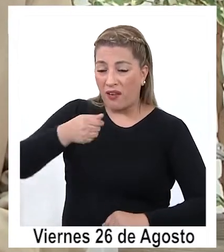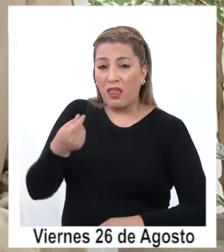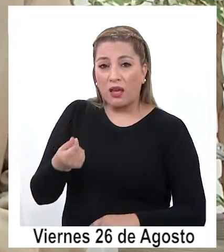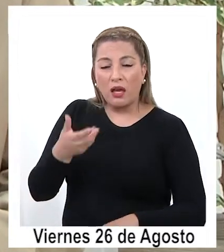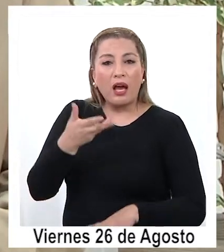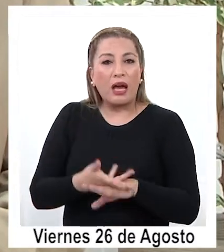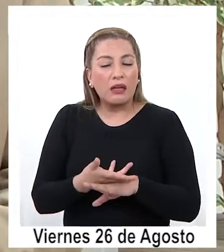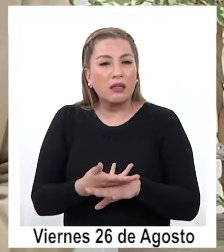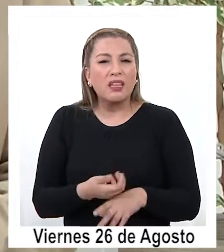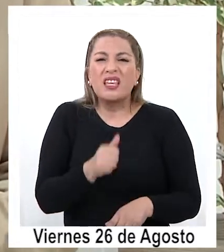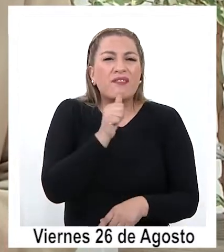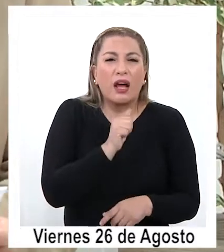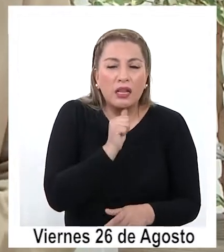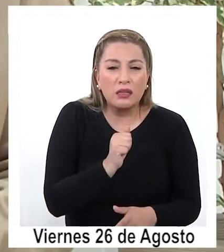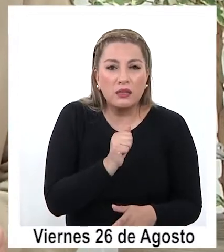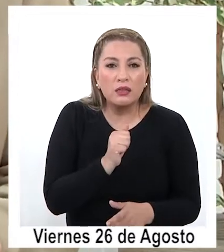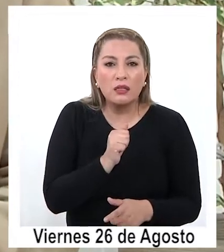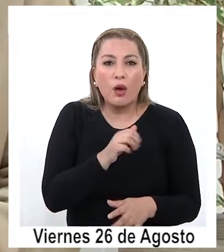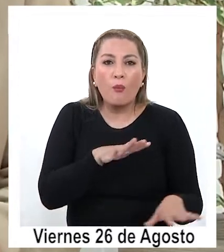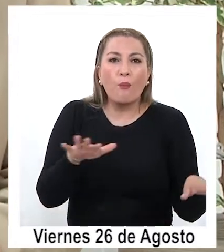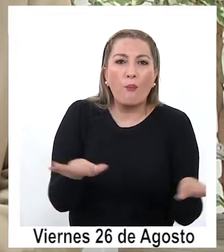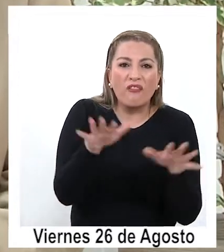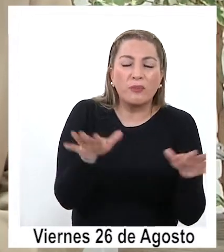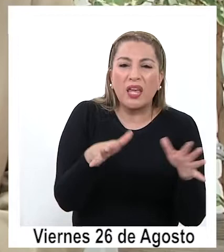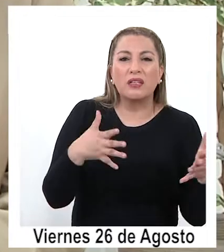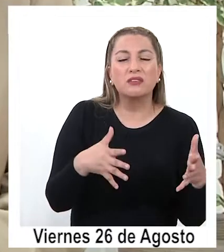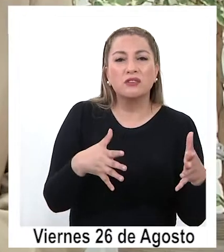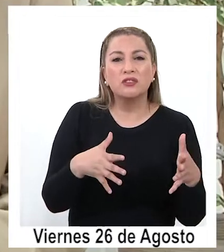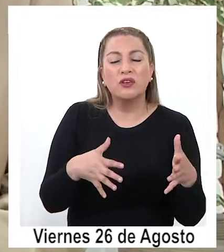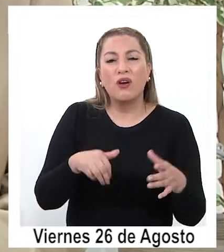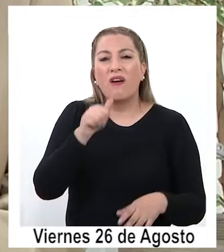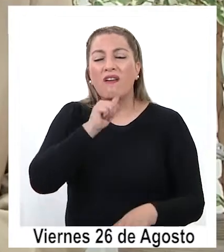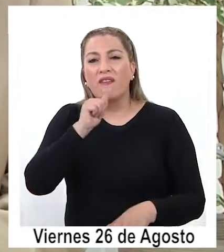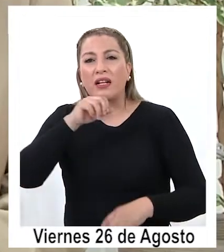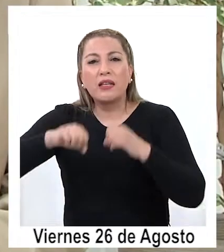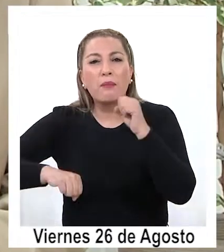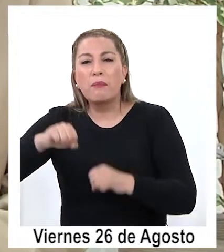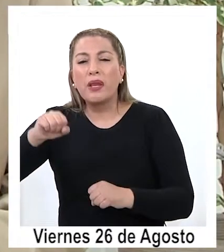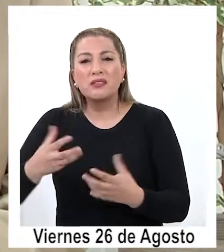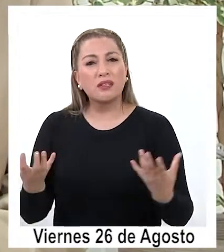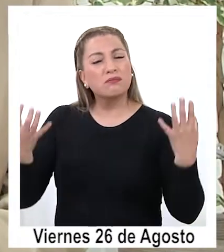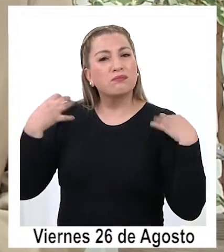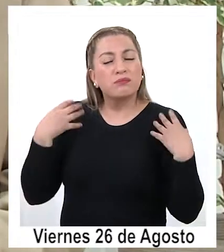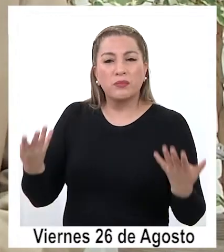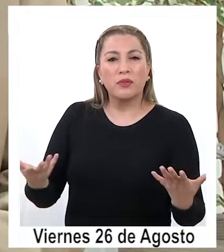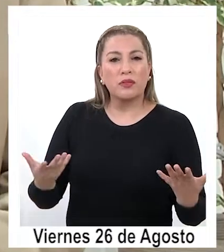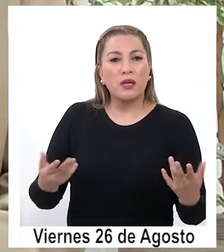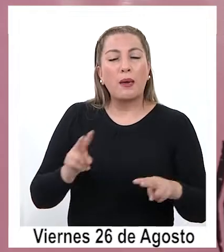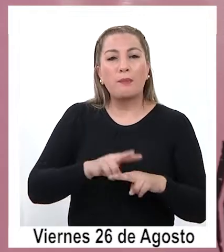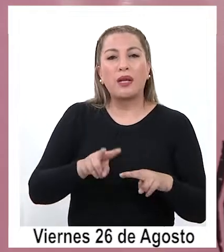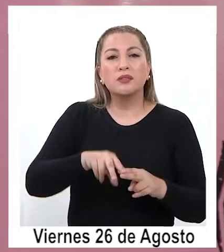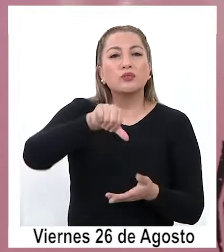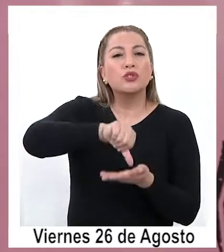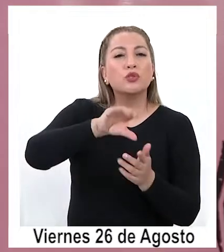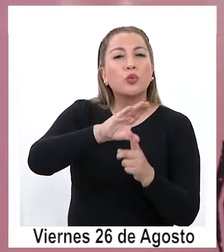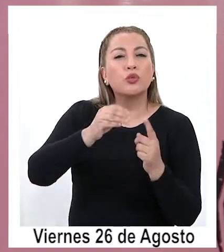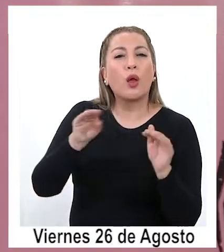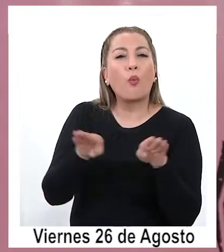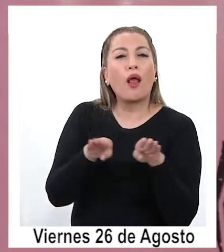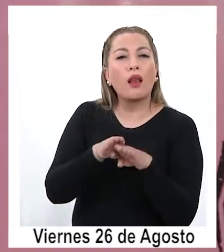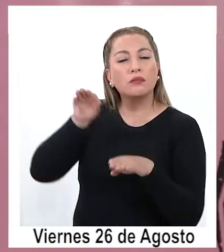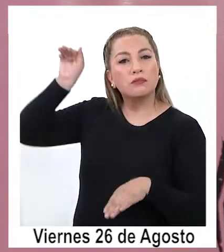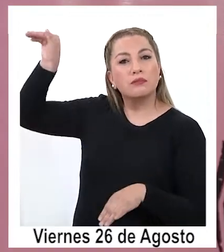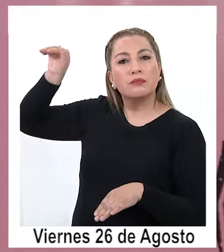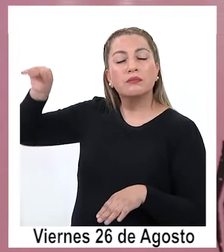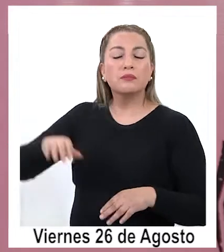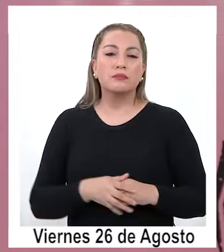¿qué falta? Falta gestión, falta moverse un poco para tener un centro cultural, cierto como el que tenemos en auspicio, por ejemplo Yo creo